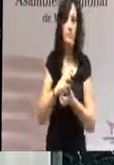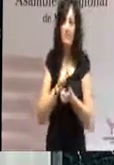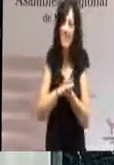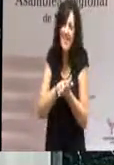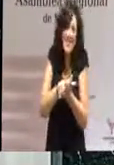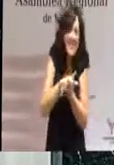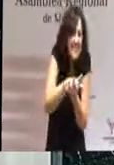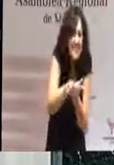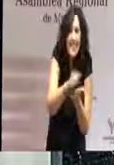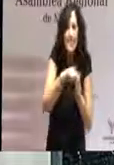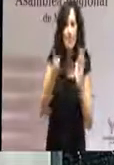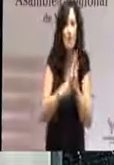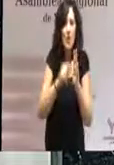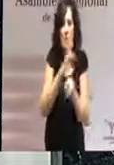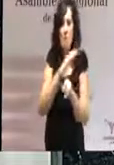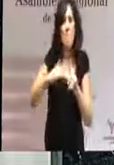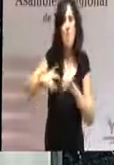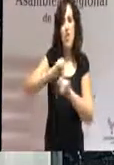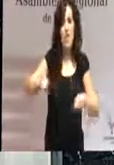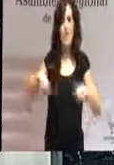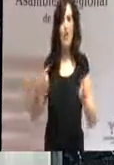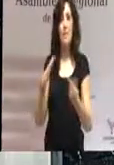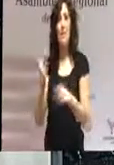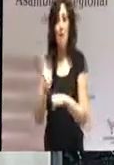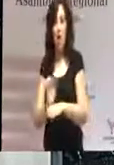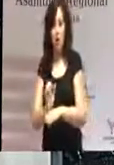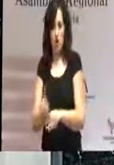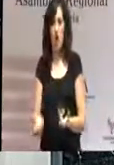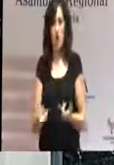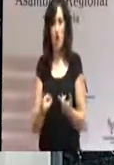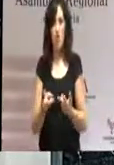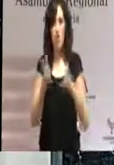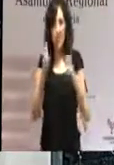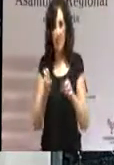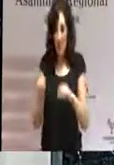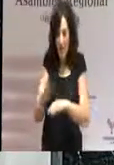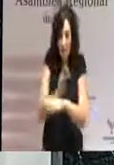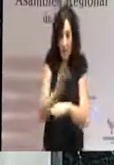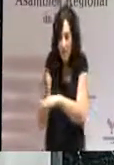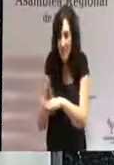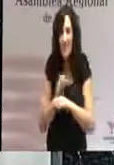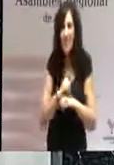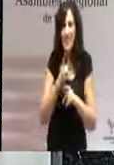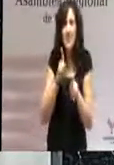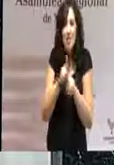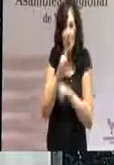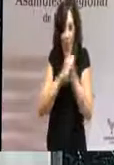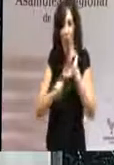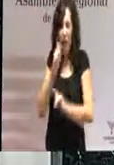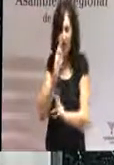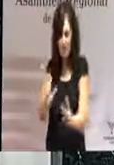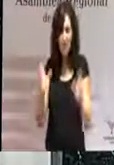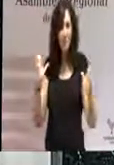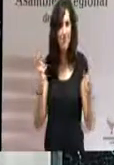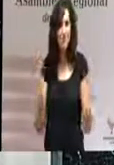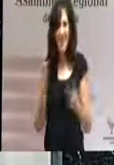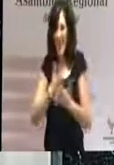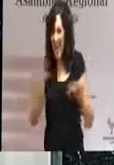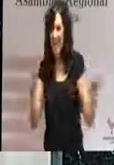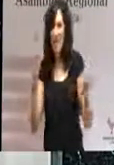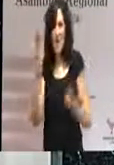desastre medioambiental y ecológico de dimensiones mayúsculas, un